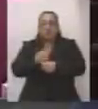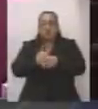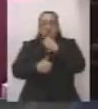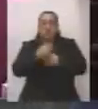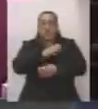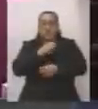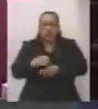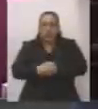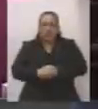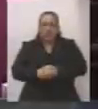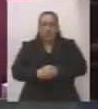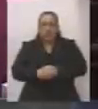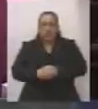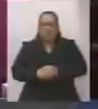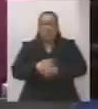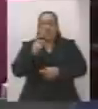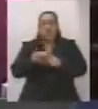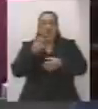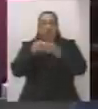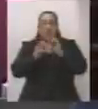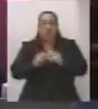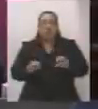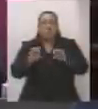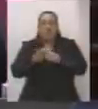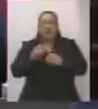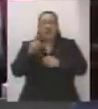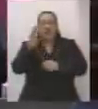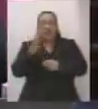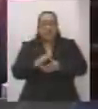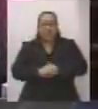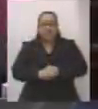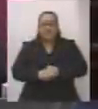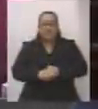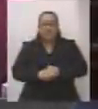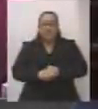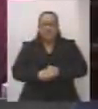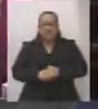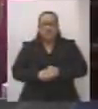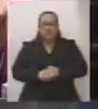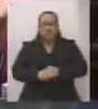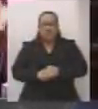gobierno y economistas muy destacados del Brasil.